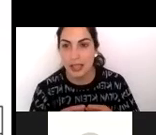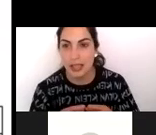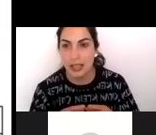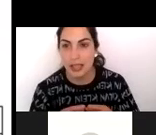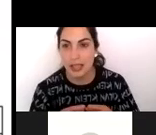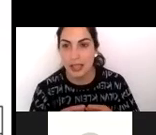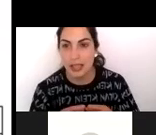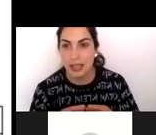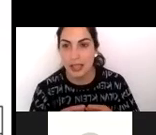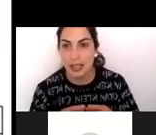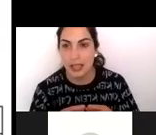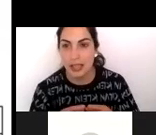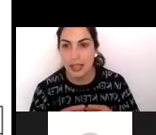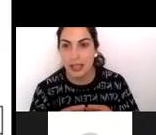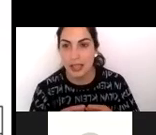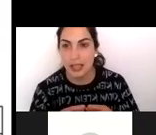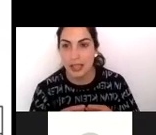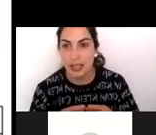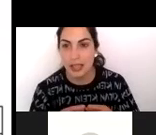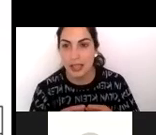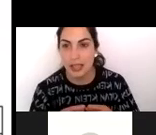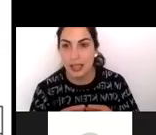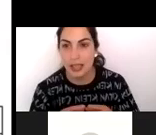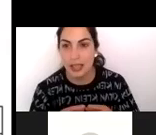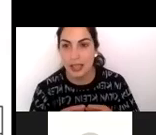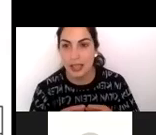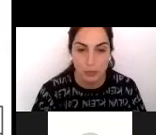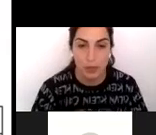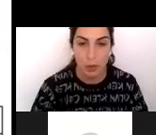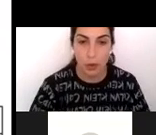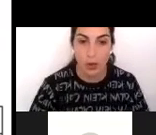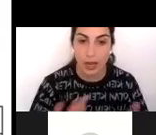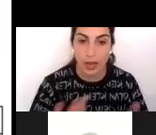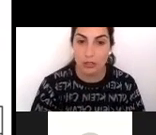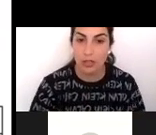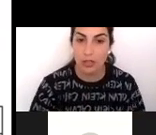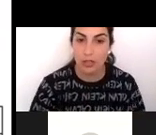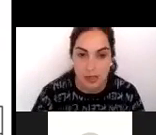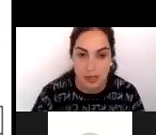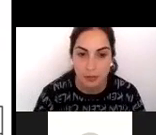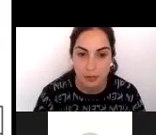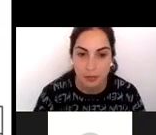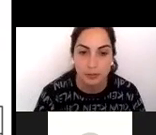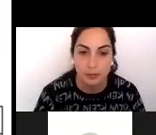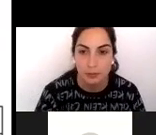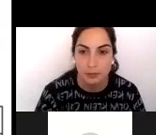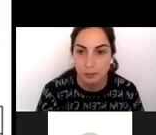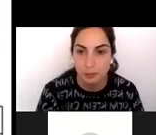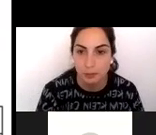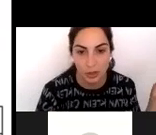que antes no había, ya, de estos dos cracks, como dice ahí la noticia. ¿Cuál es la otra noticia que se evidencia?